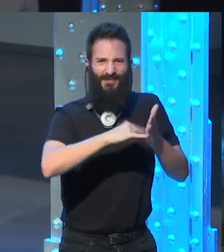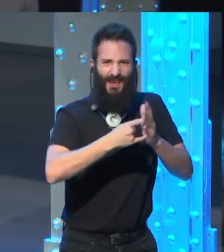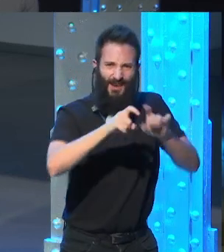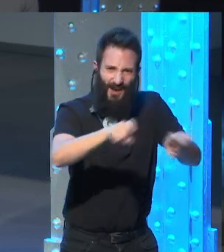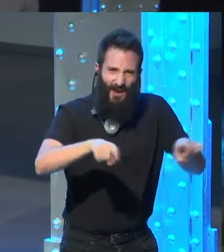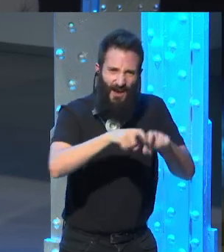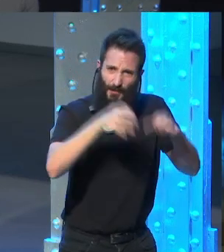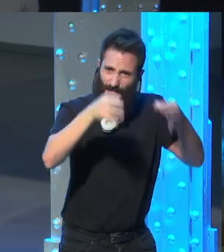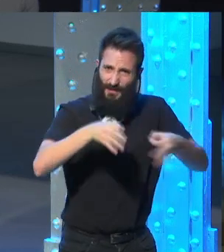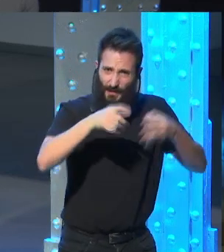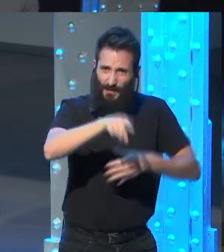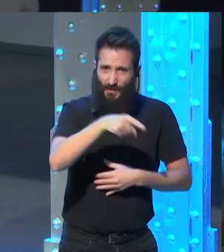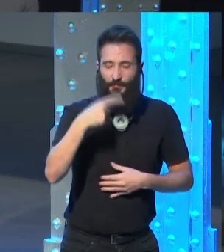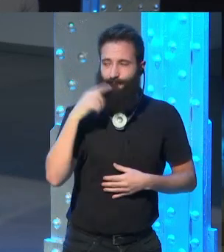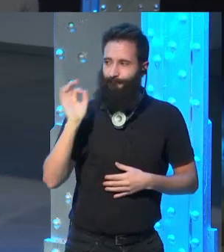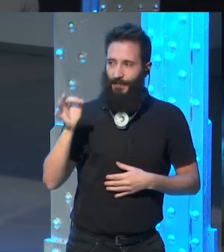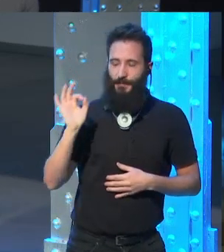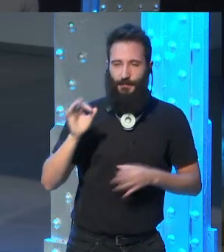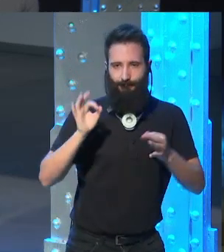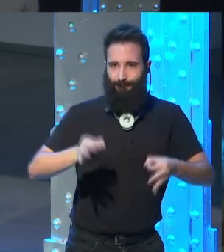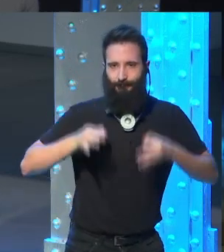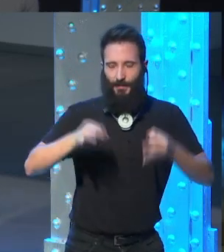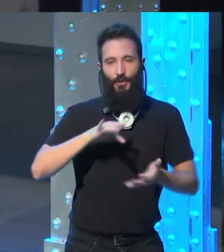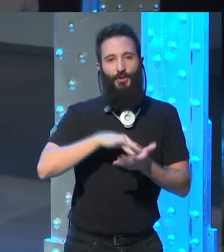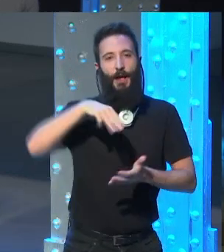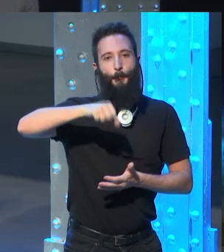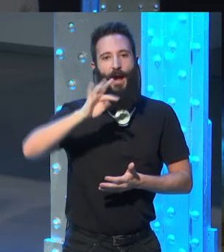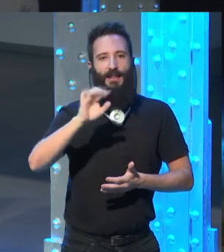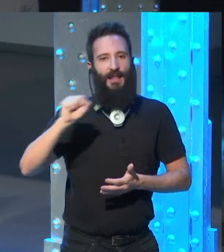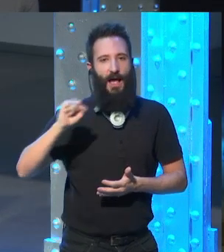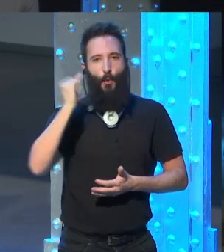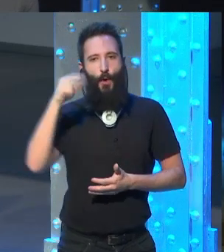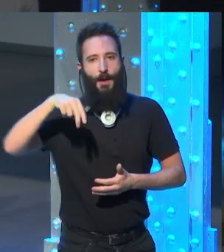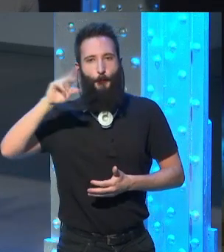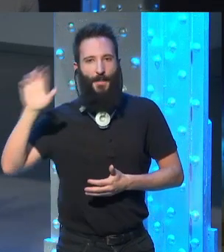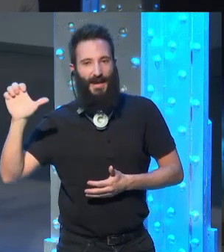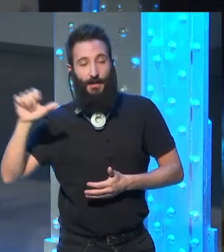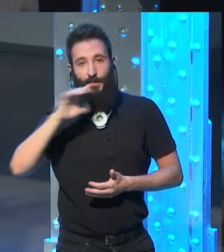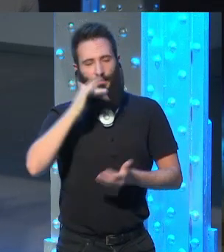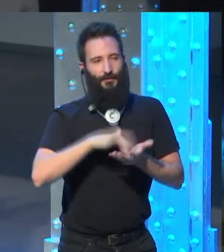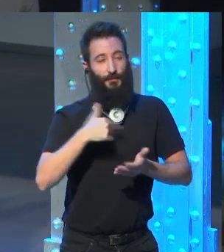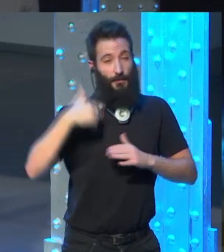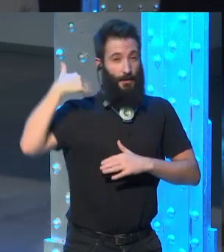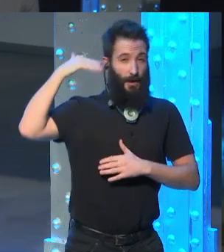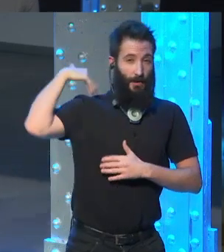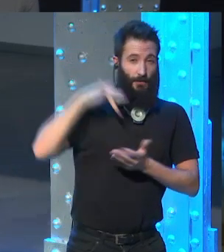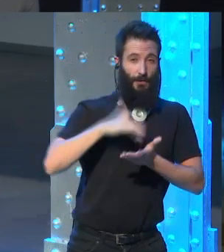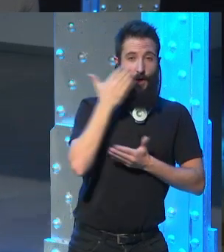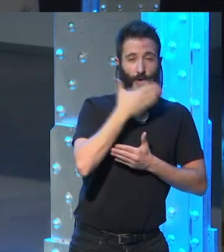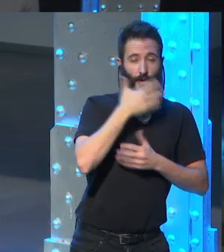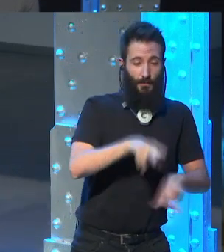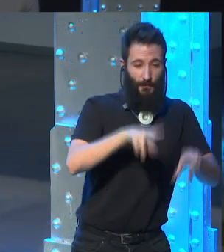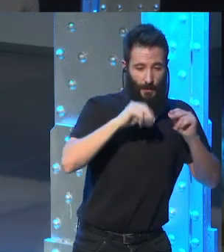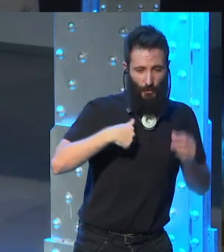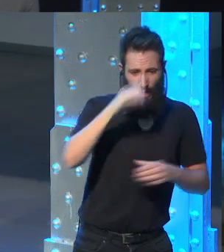siempre. Marta, John, Juanpe, ¿no os vais a librar ninguno? En mi caso, cuando me gradué, terminé el colegio, yo estaba entre